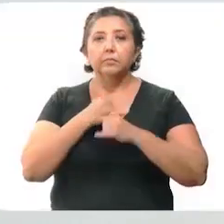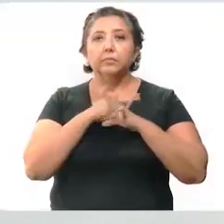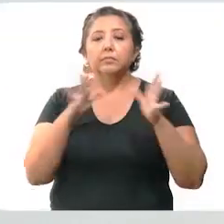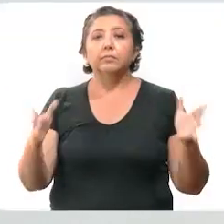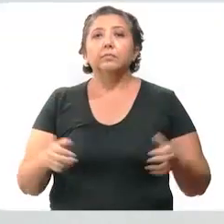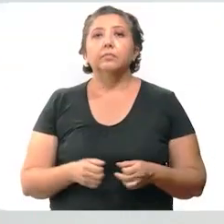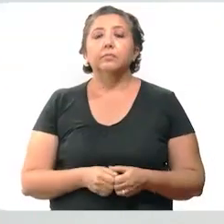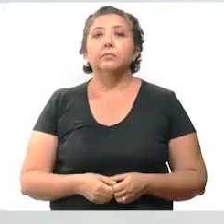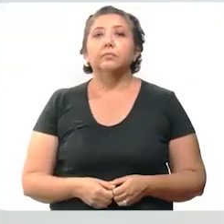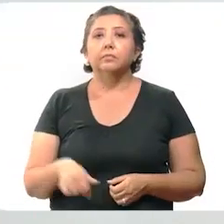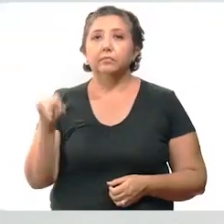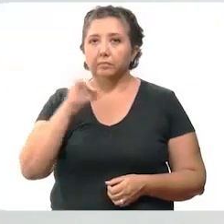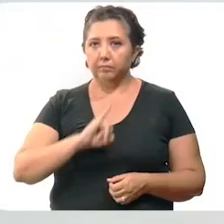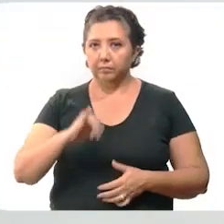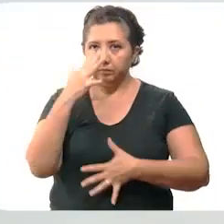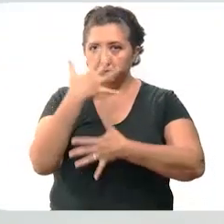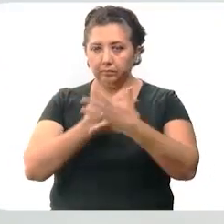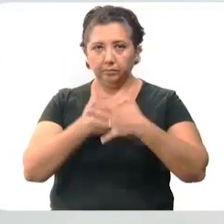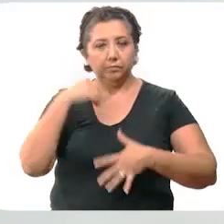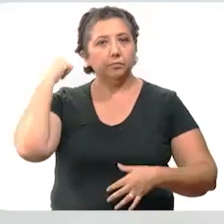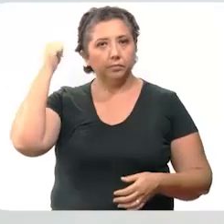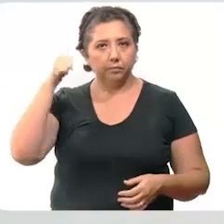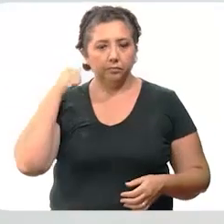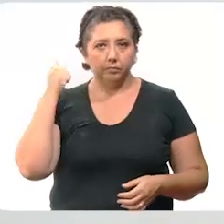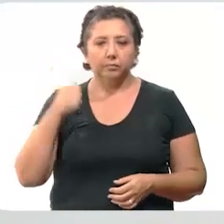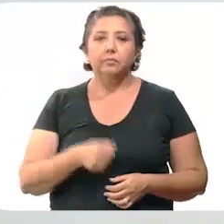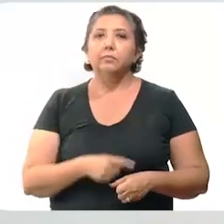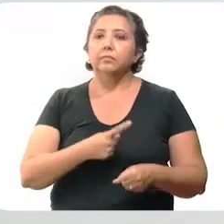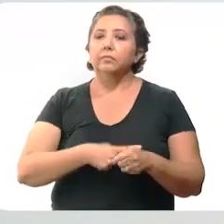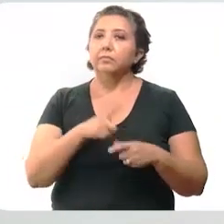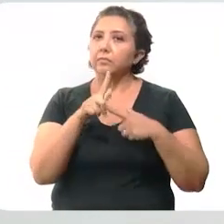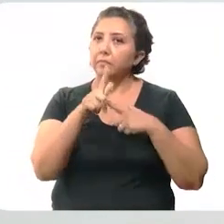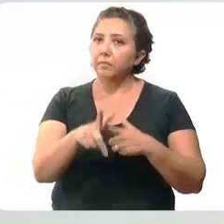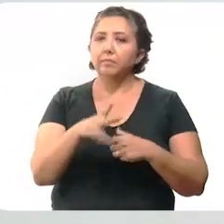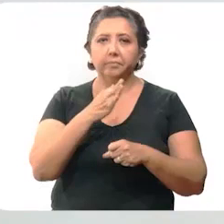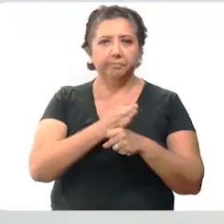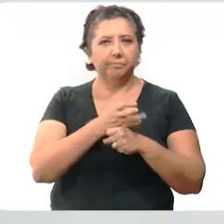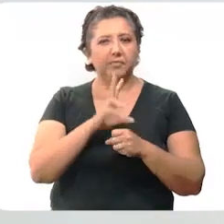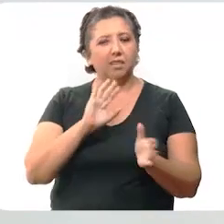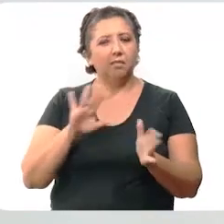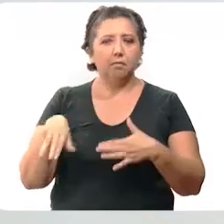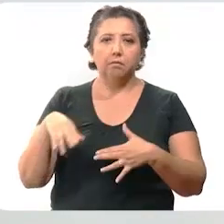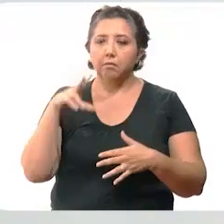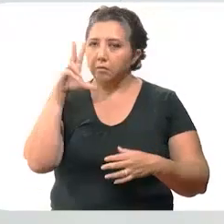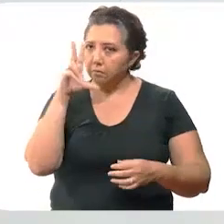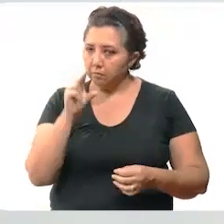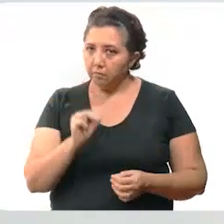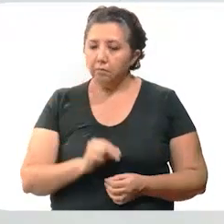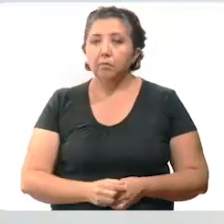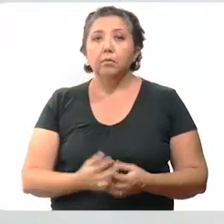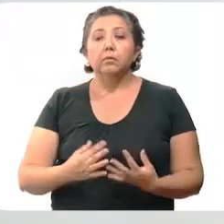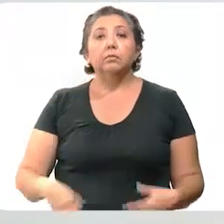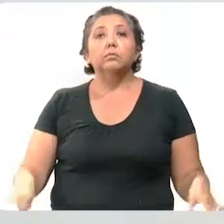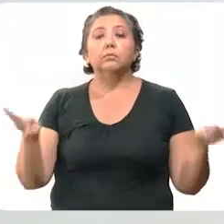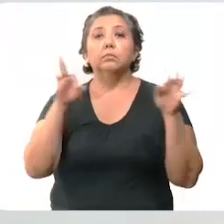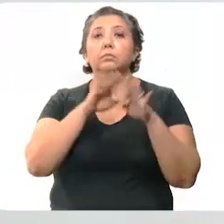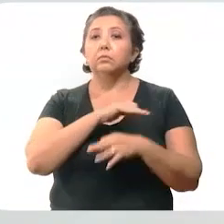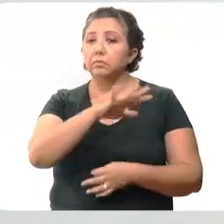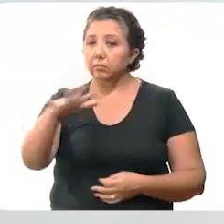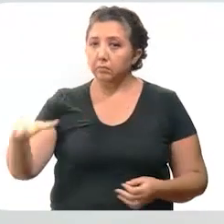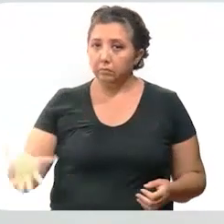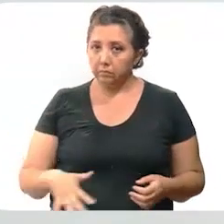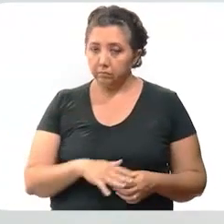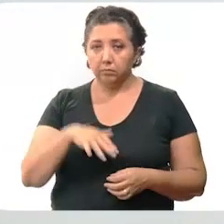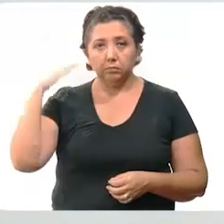es el parte médico de este jueves 15 de abril. La pandemia sigue y no es momento de bajar la guardia. Es muy importante que todos,